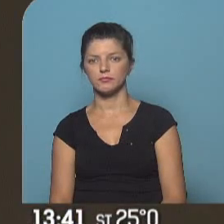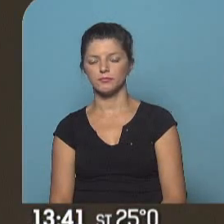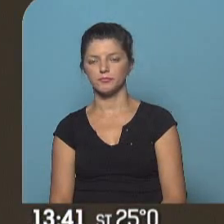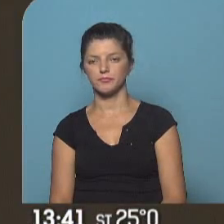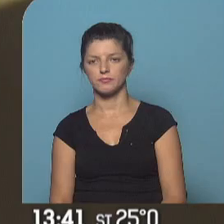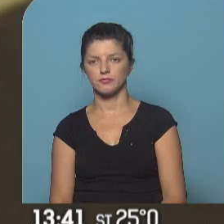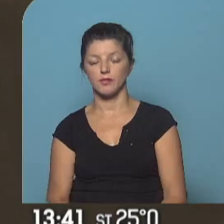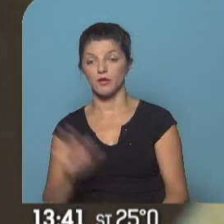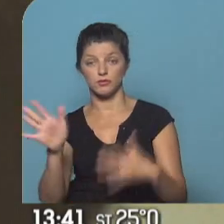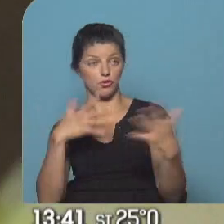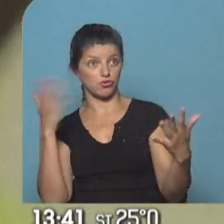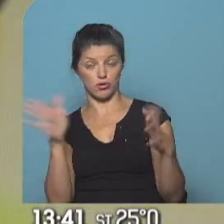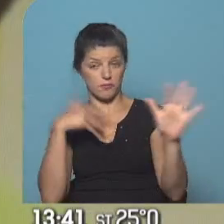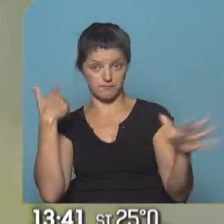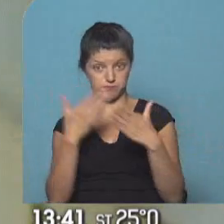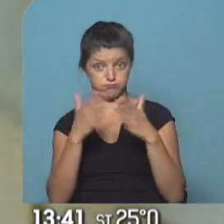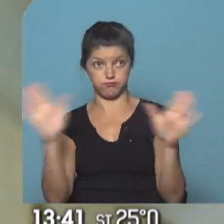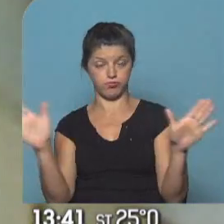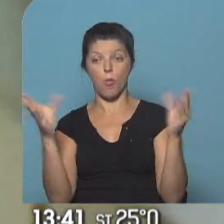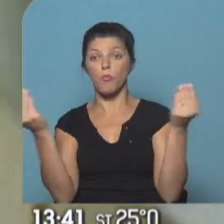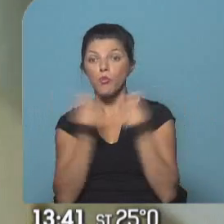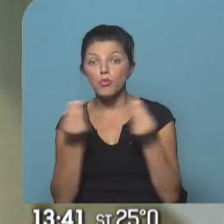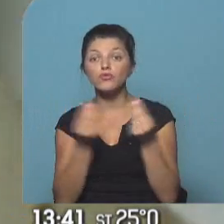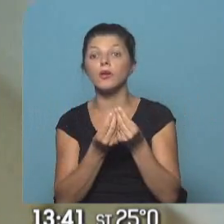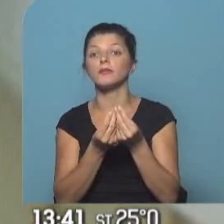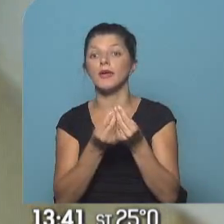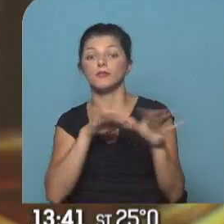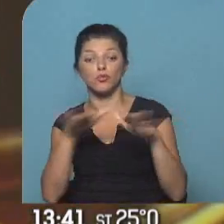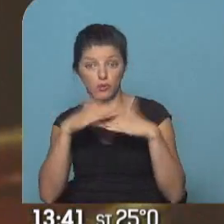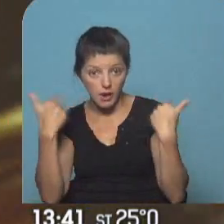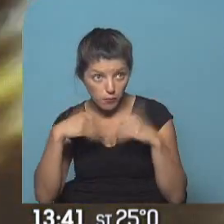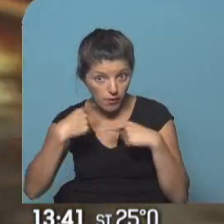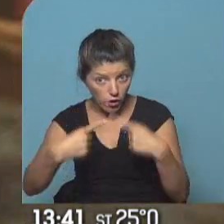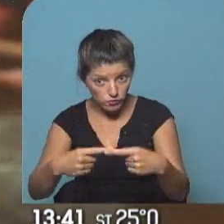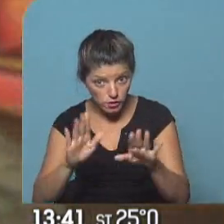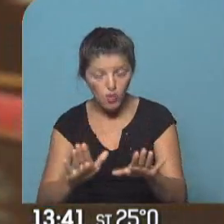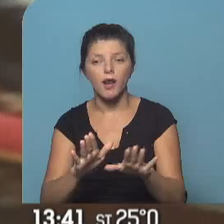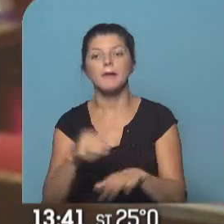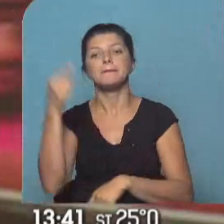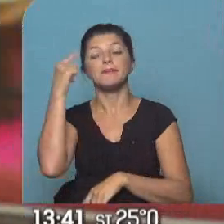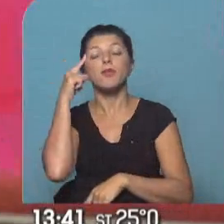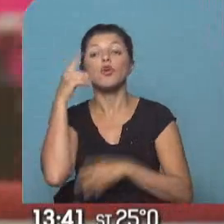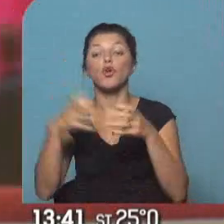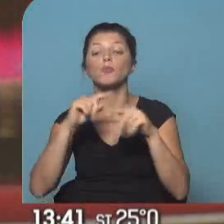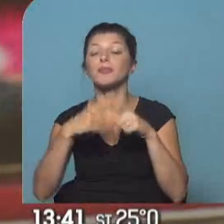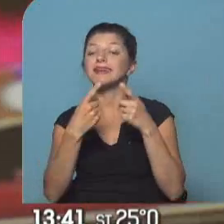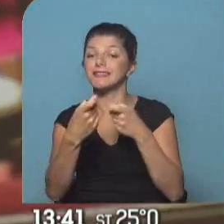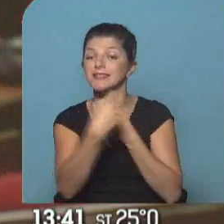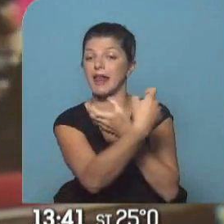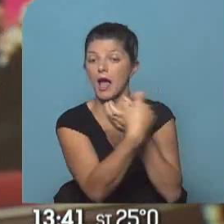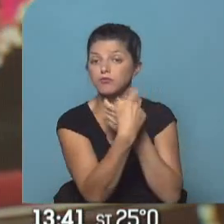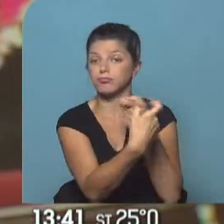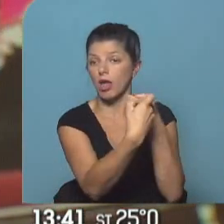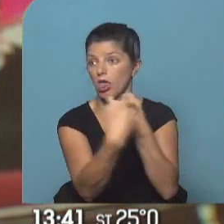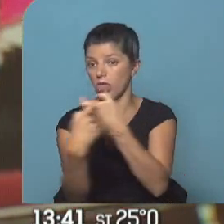Está todo abierto, el escenario está abierto, son múltiples los escenarios que podrían darse por esta necesidad de formar alianzas que van a tener, que